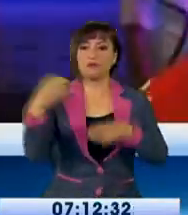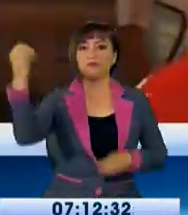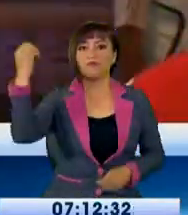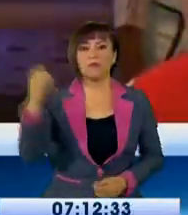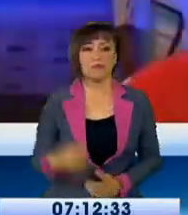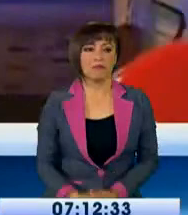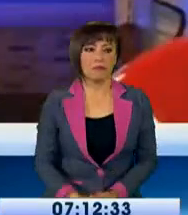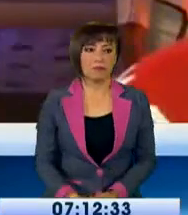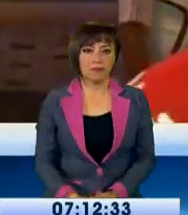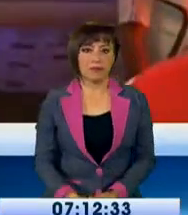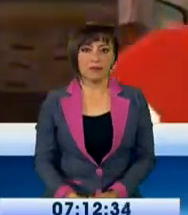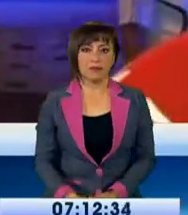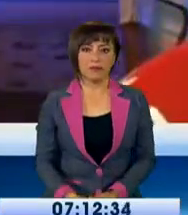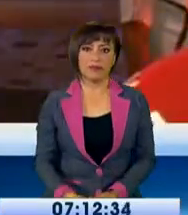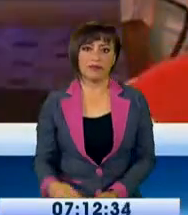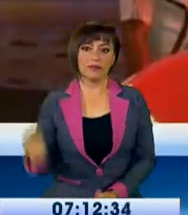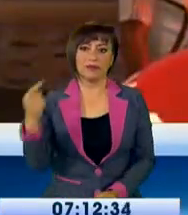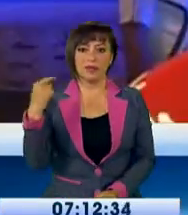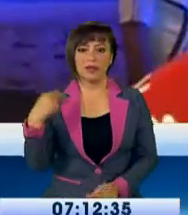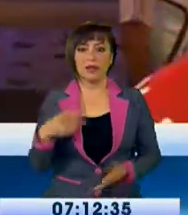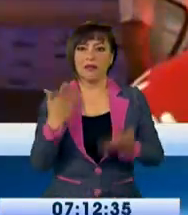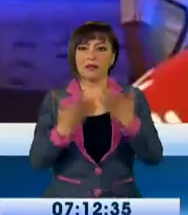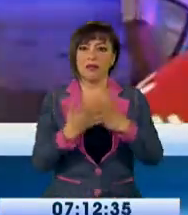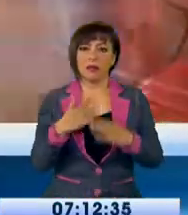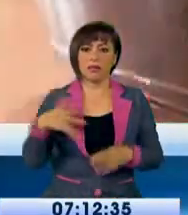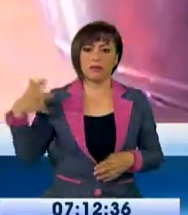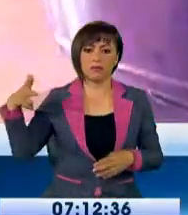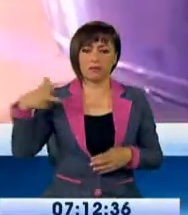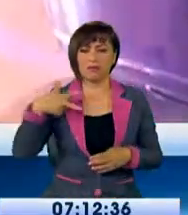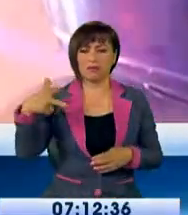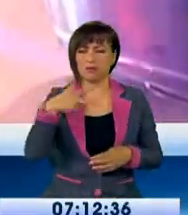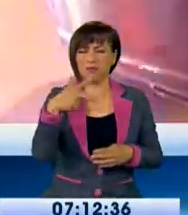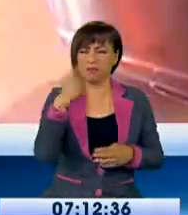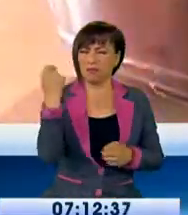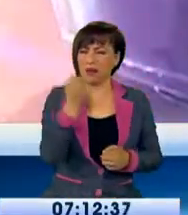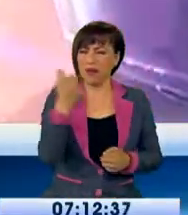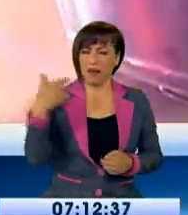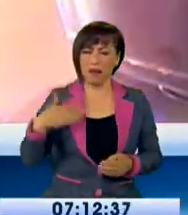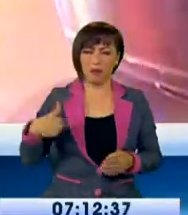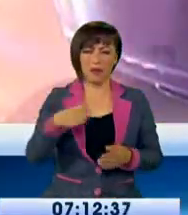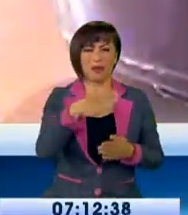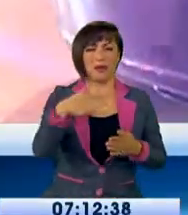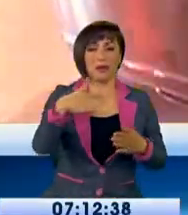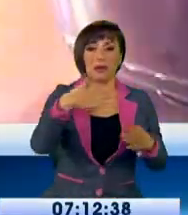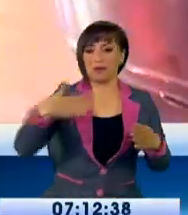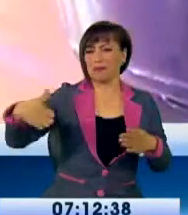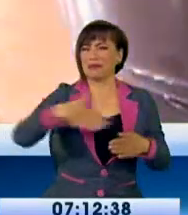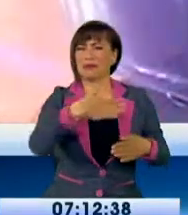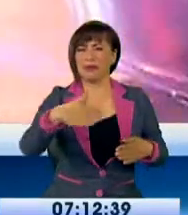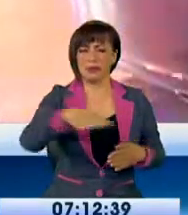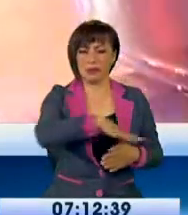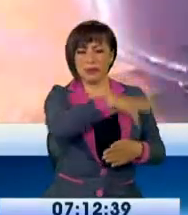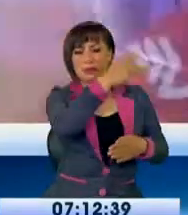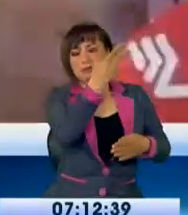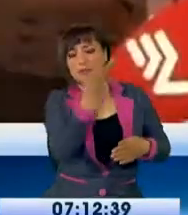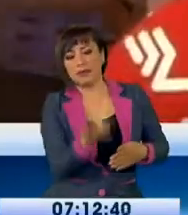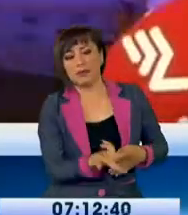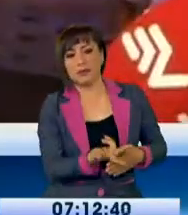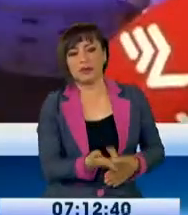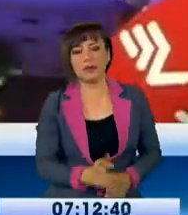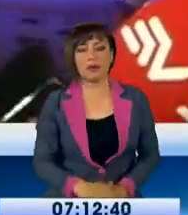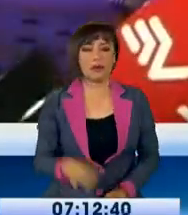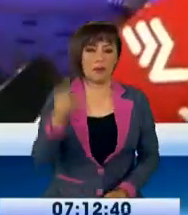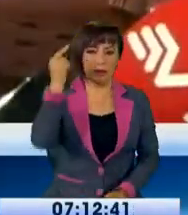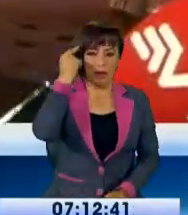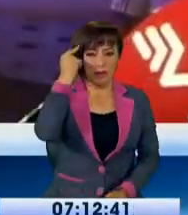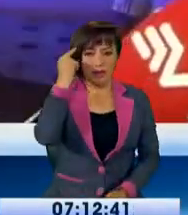Pérdida de pista con volcamiento lateral un cuarto. No se encontraba lo que es el conductor, o sea, se presume